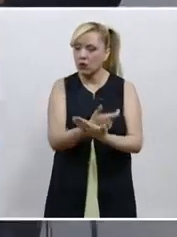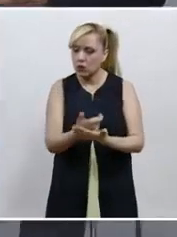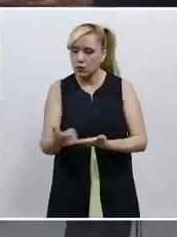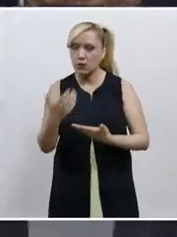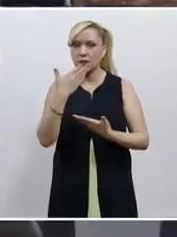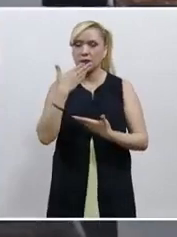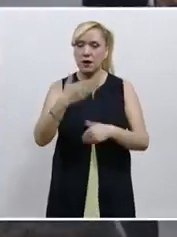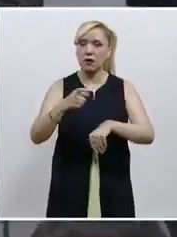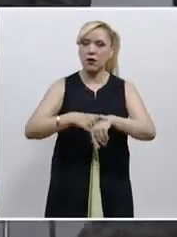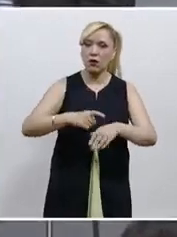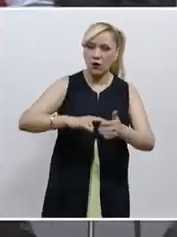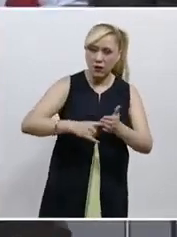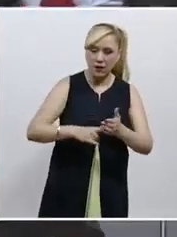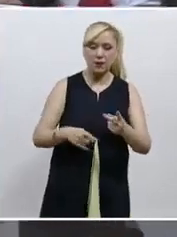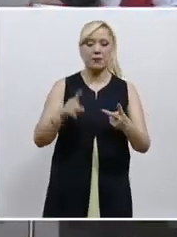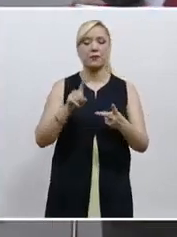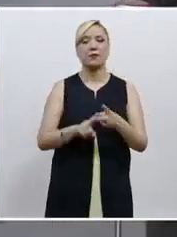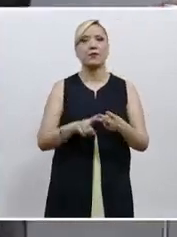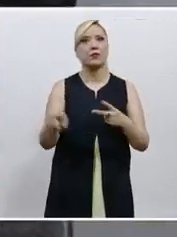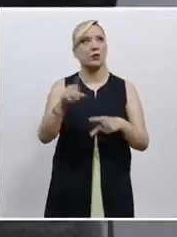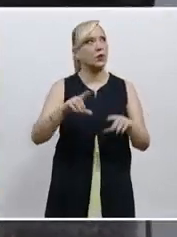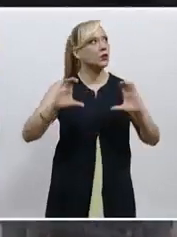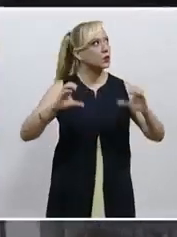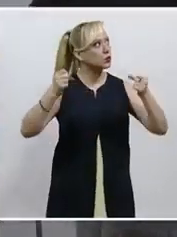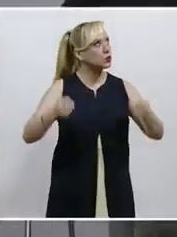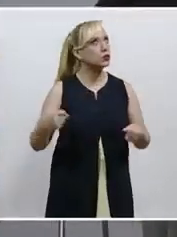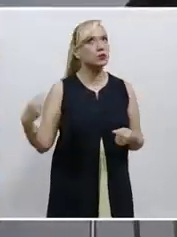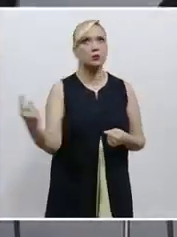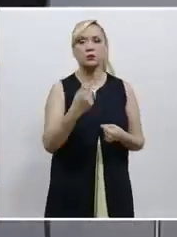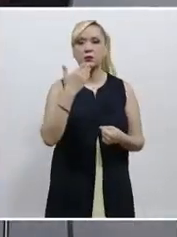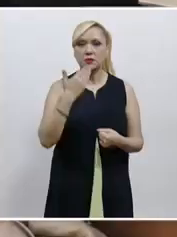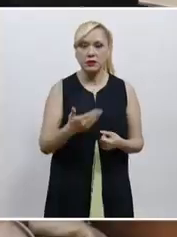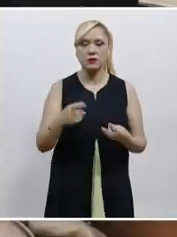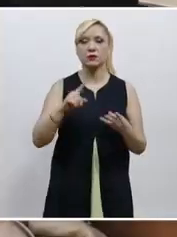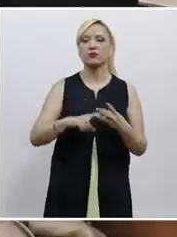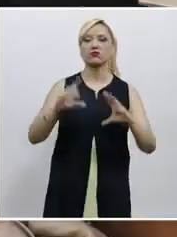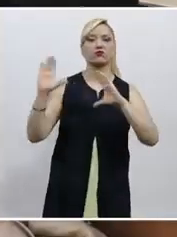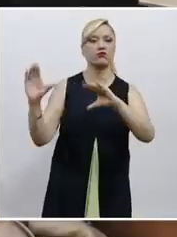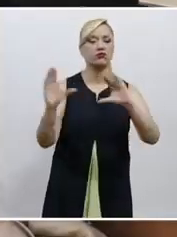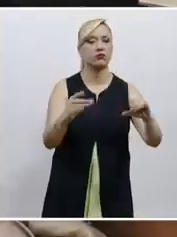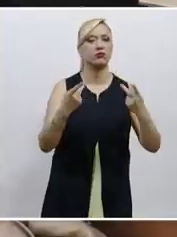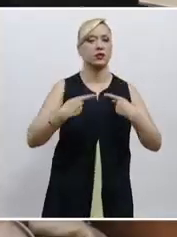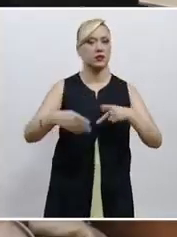de seguridad y capacitación para las personas trabajadoras. Todo ello en aras de erradicar las prácticas